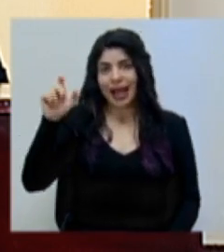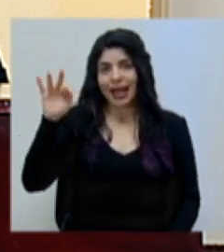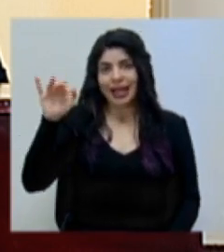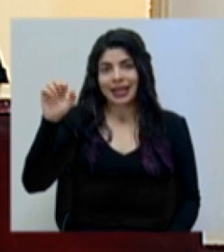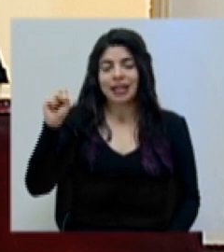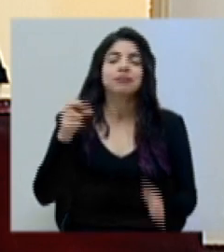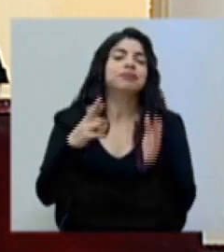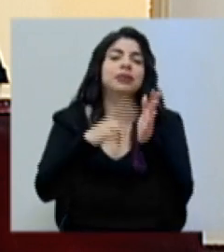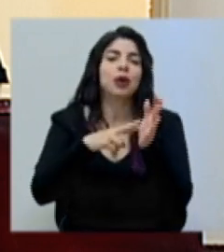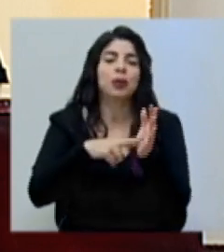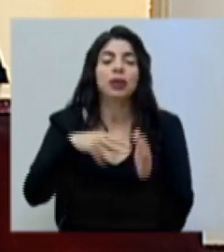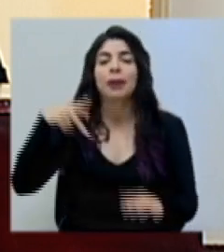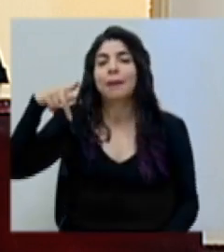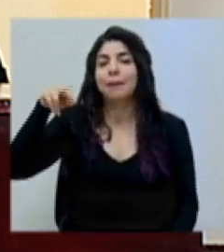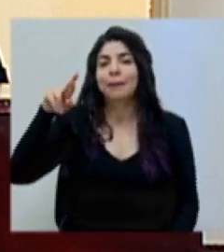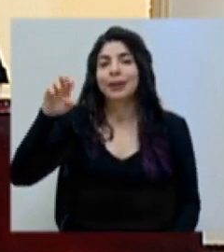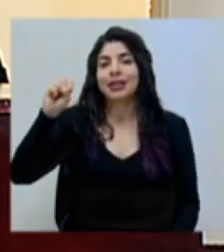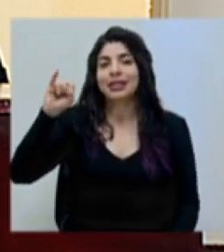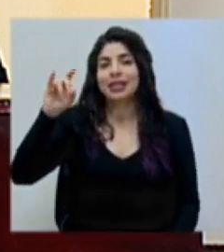presidencia.go.cr/inclinada-alertas. Repetimos,